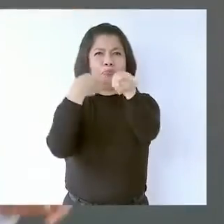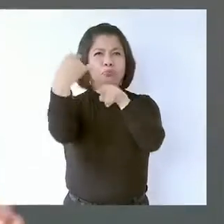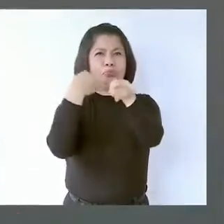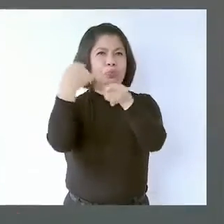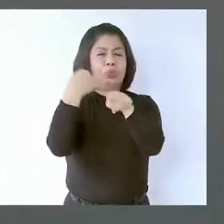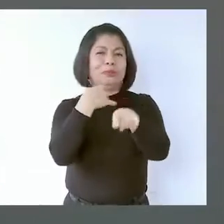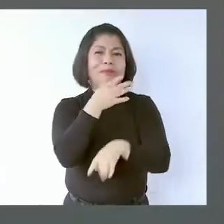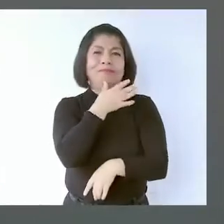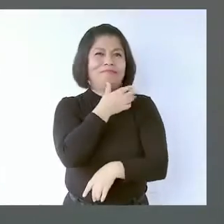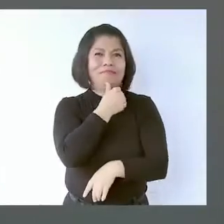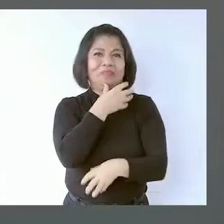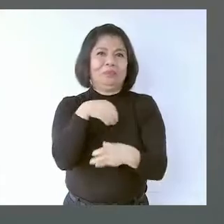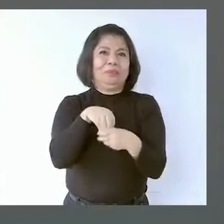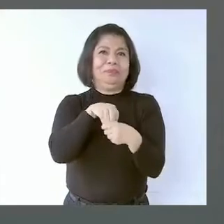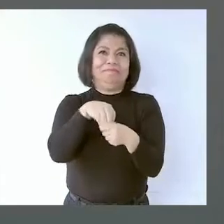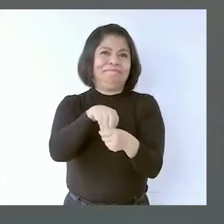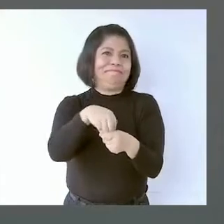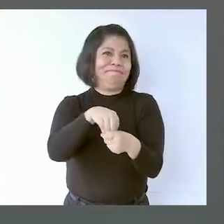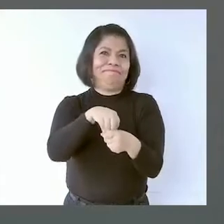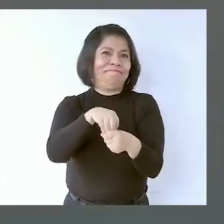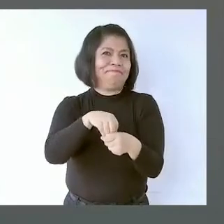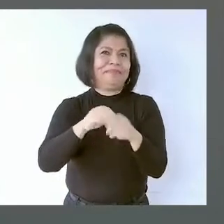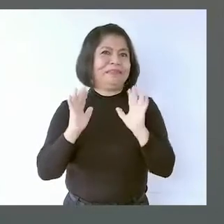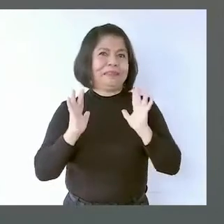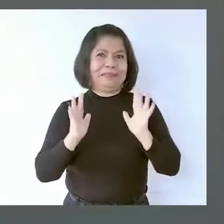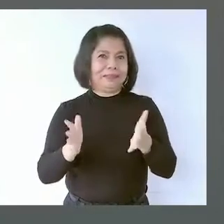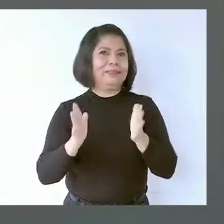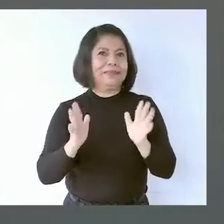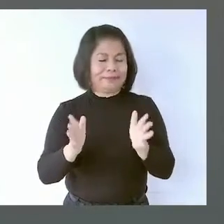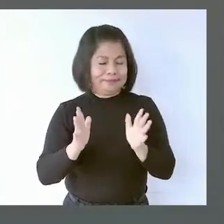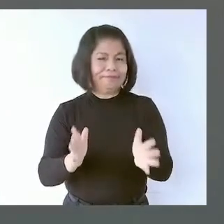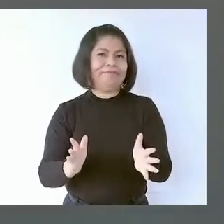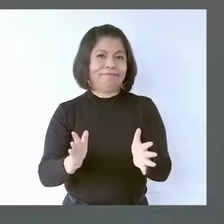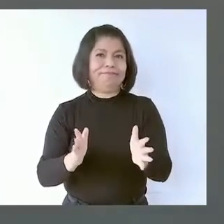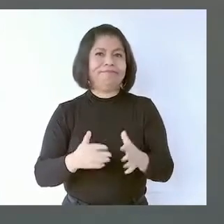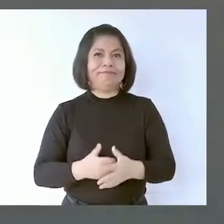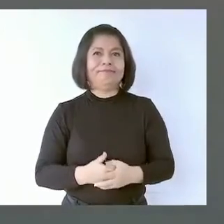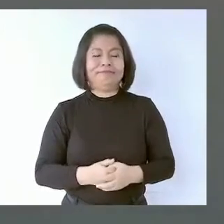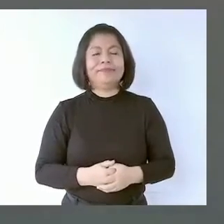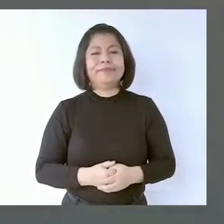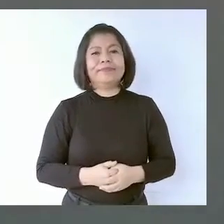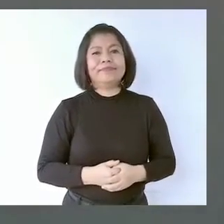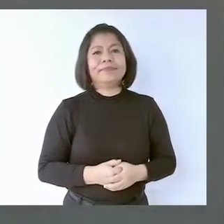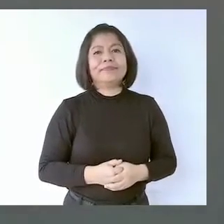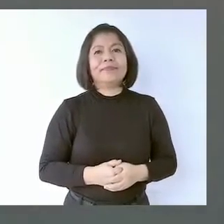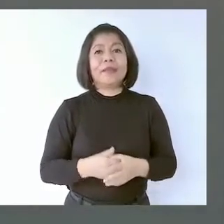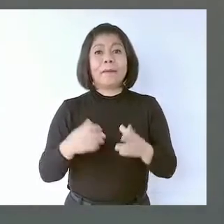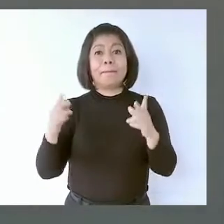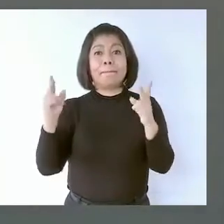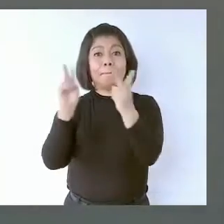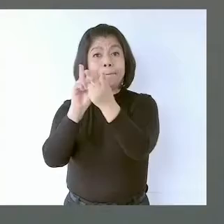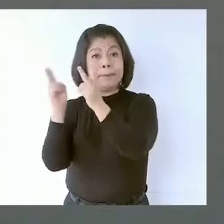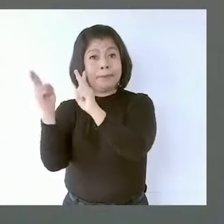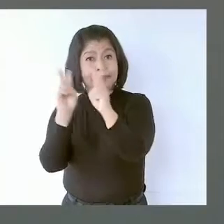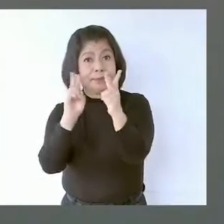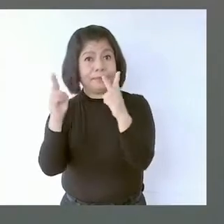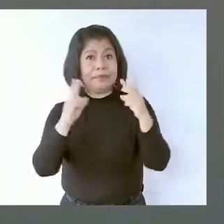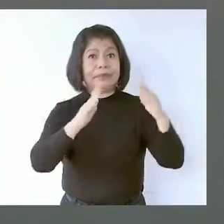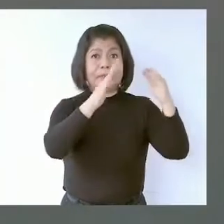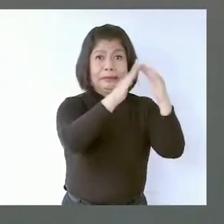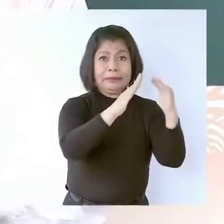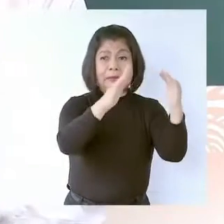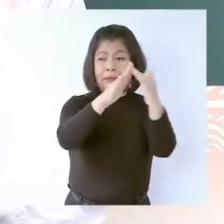porque pues sería afectar mucho vecindades como en aquel